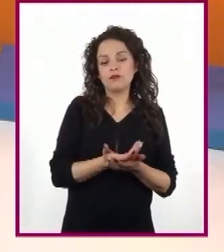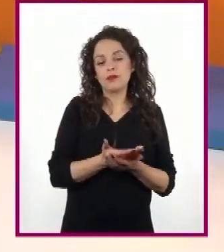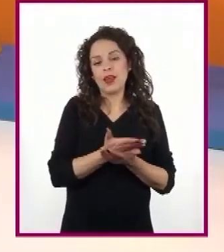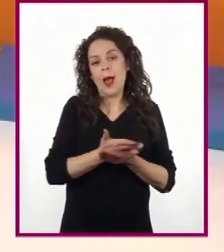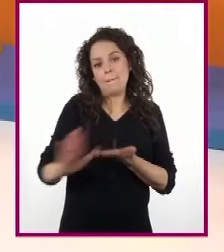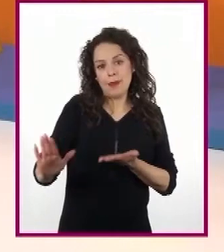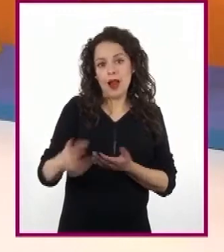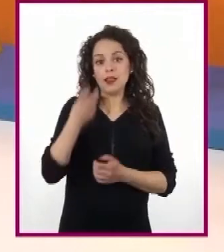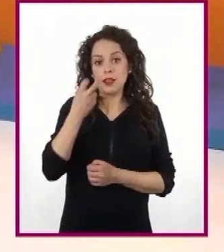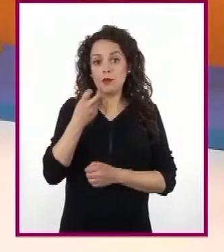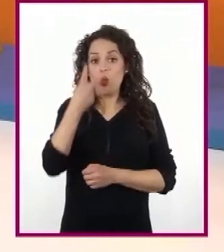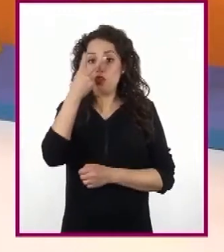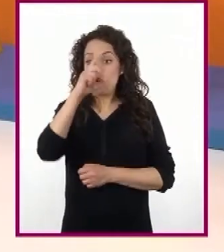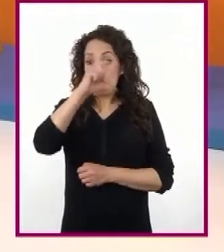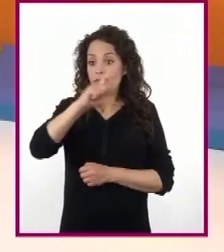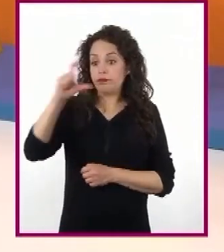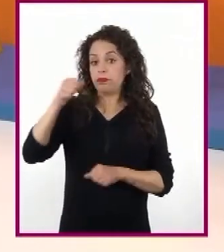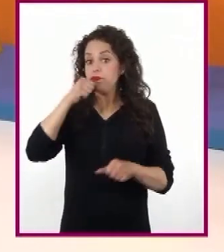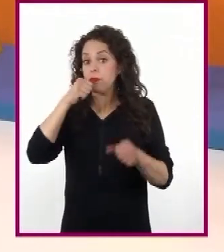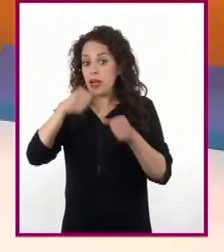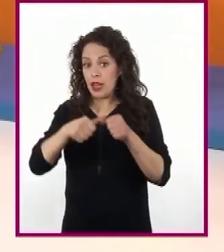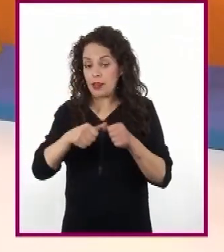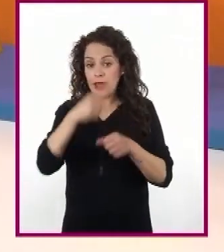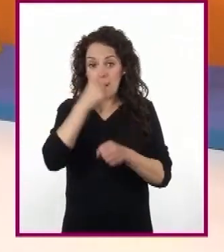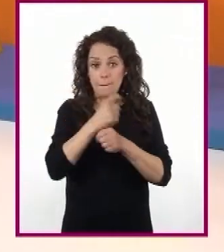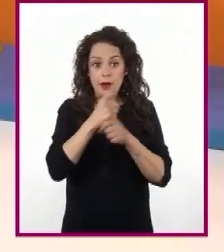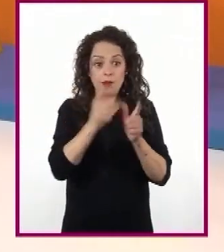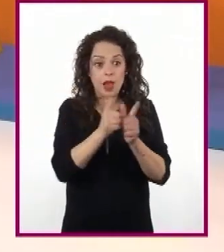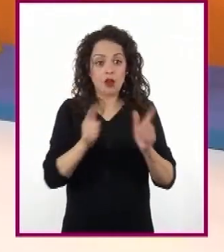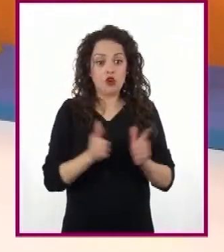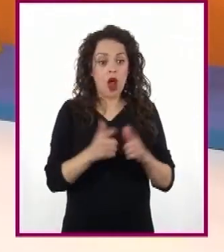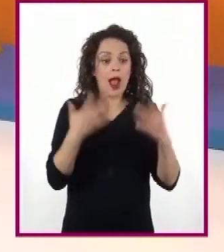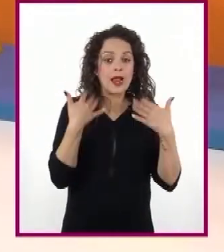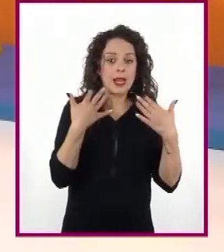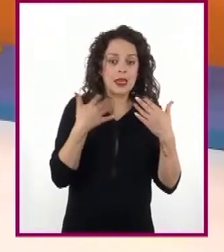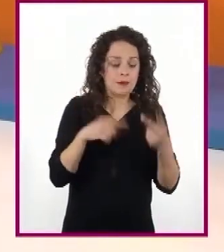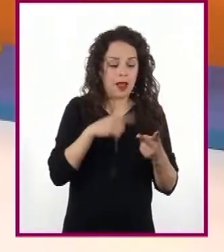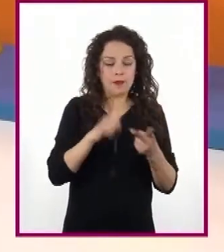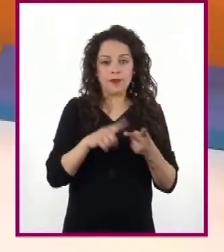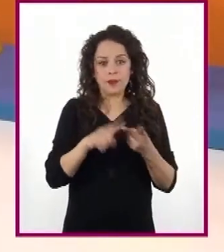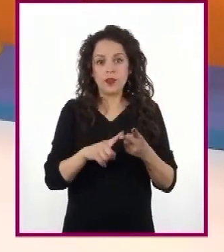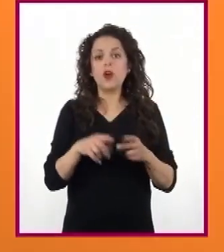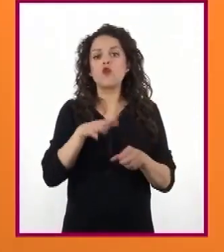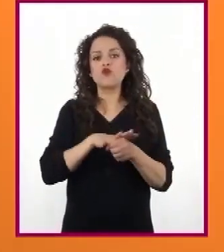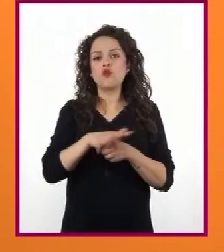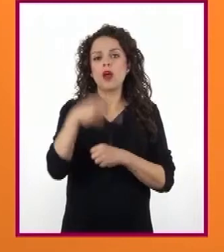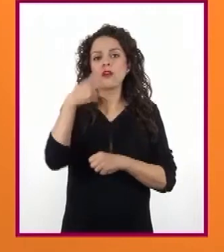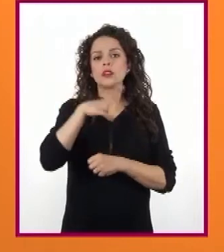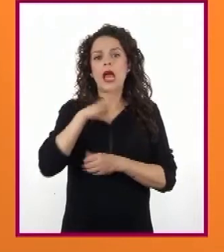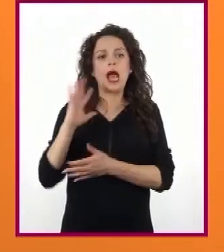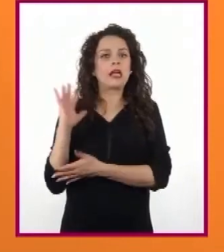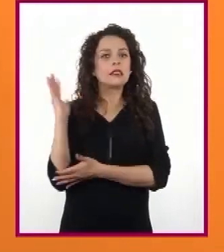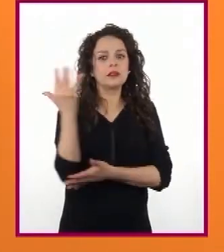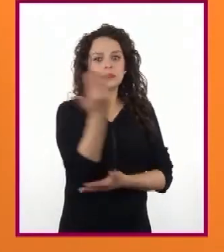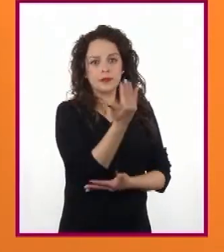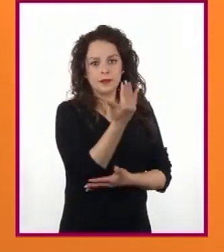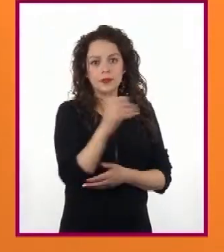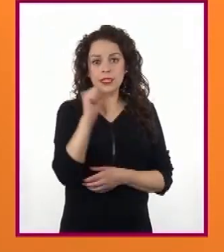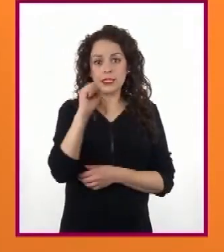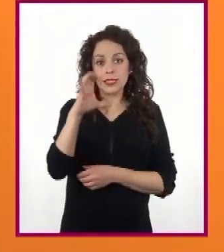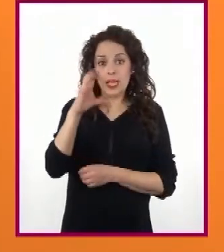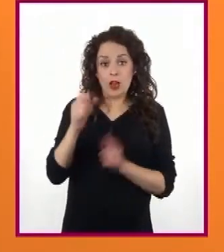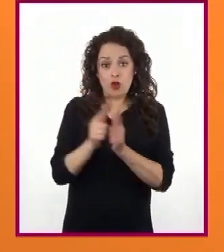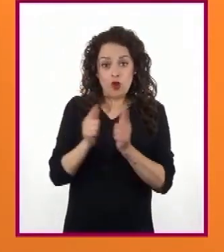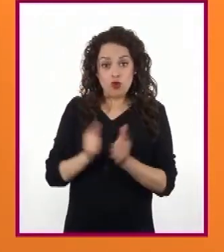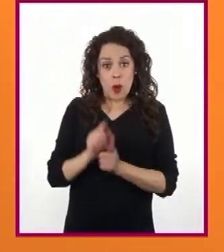letras mayúsculas. La primera indica el grupo climático, la segunda el tipo de vegetación. El grupo B, secos,